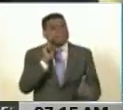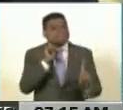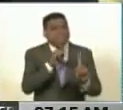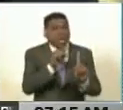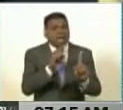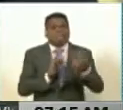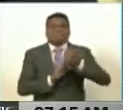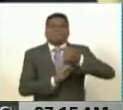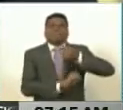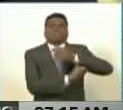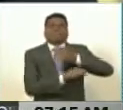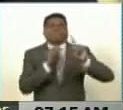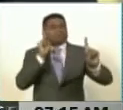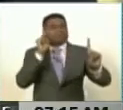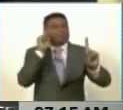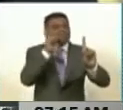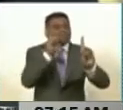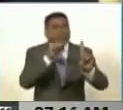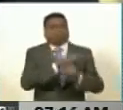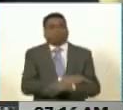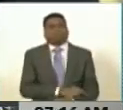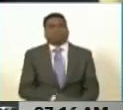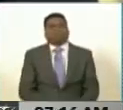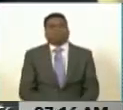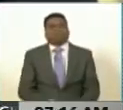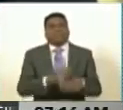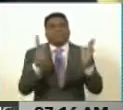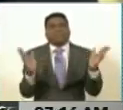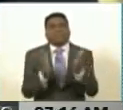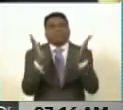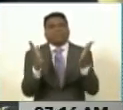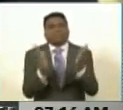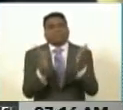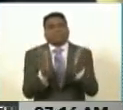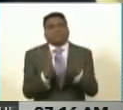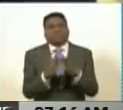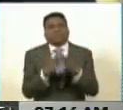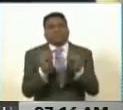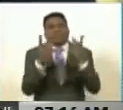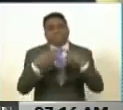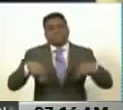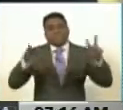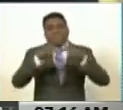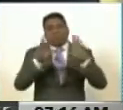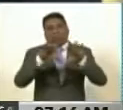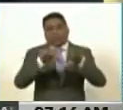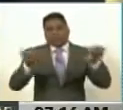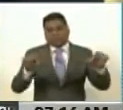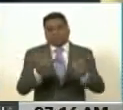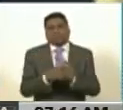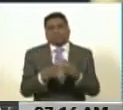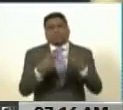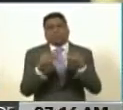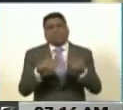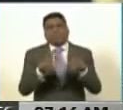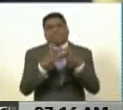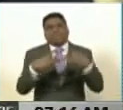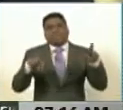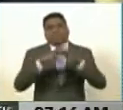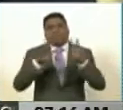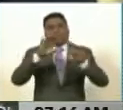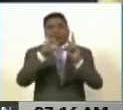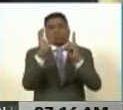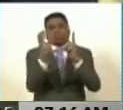fundamental, prioritario, como es la promoción de valores educativos, de valores culturales. La